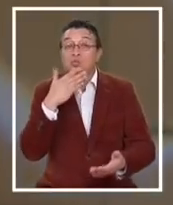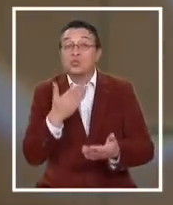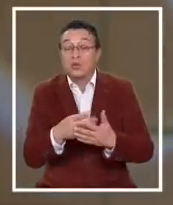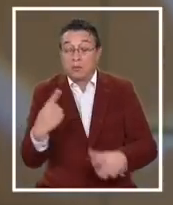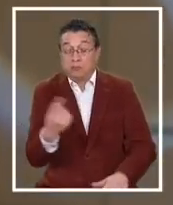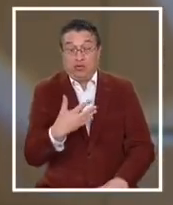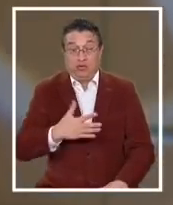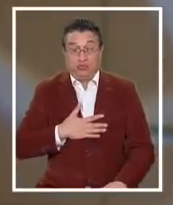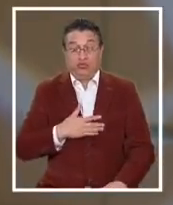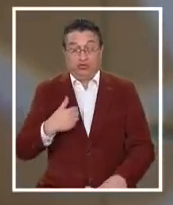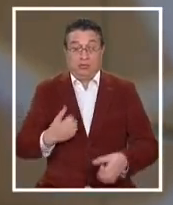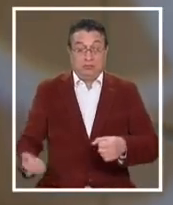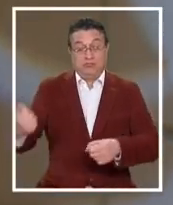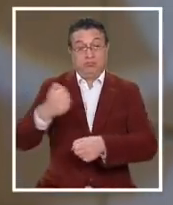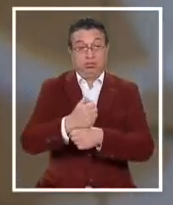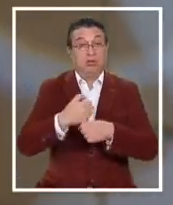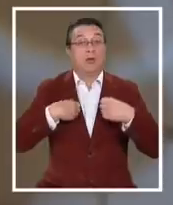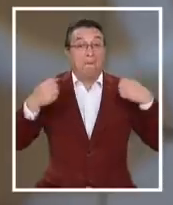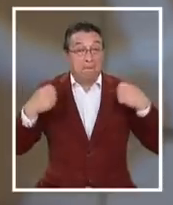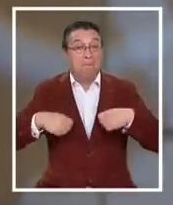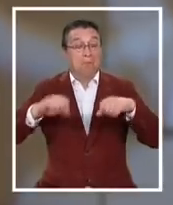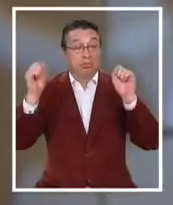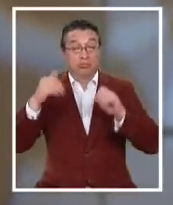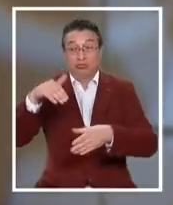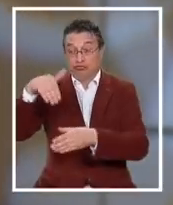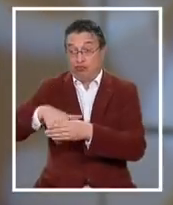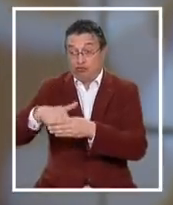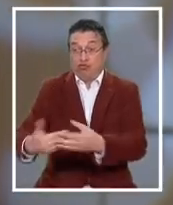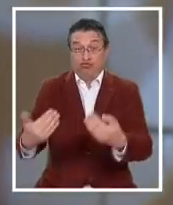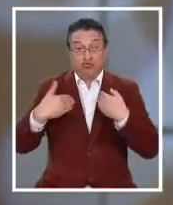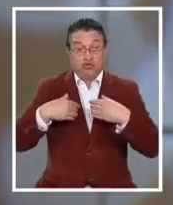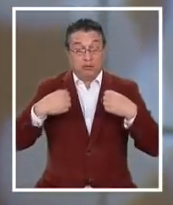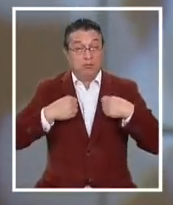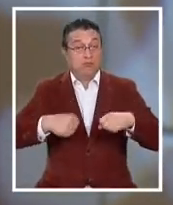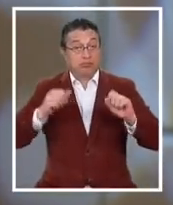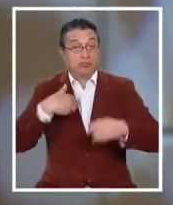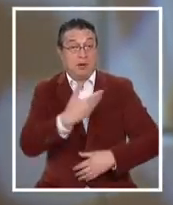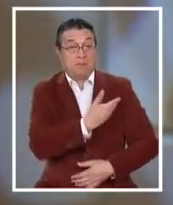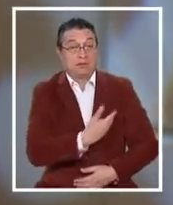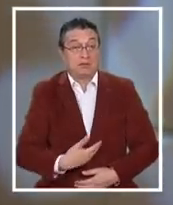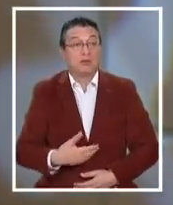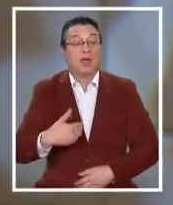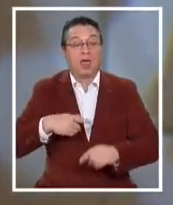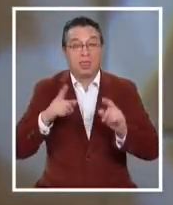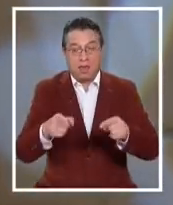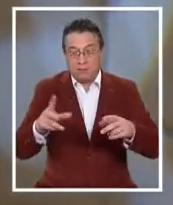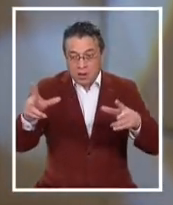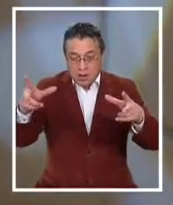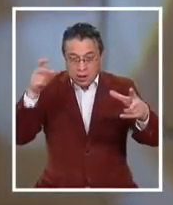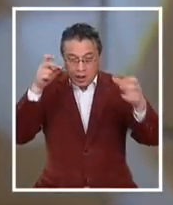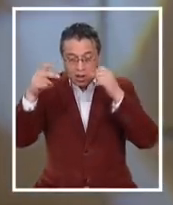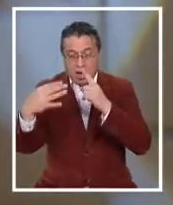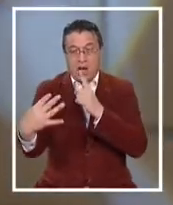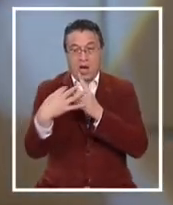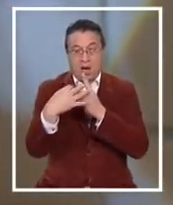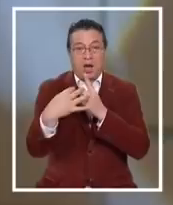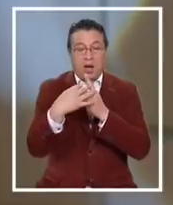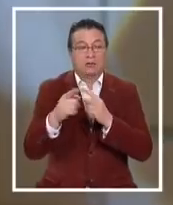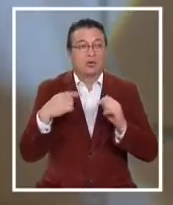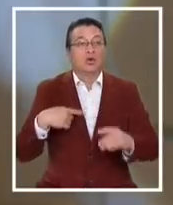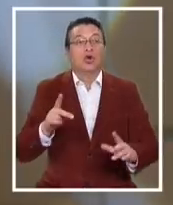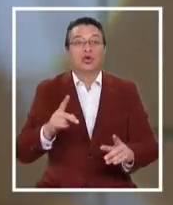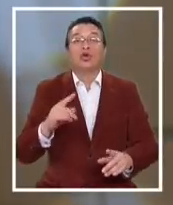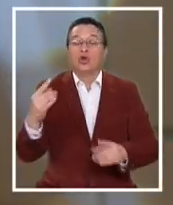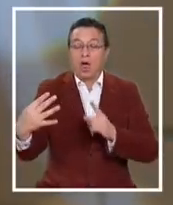Si a nosotros nos toca gobernar, que yo espero que el pueblo de Chile así lo decida, por cierto que vamos a tener que ser receptivos a las críticas, y ahí hay una diferencia. Nadie